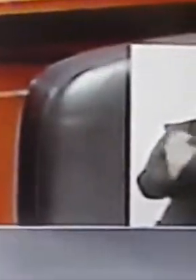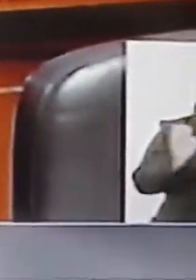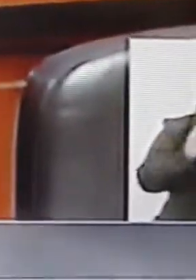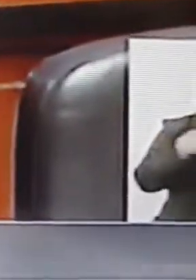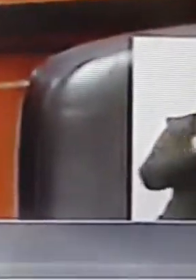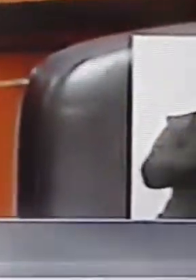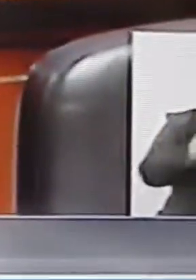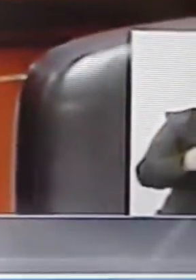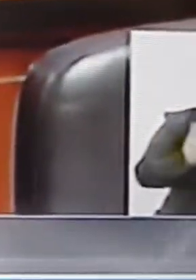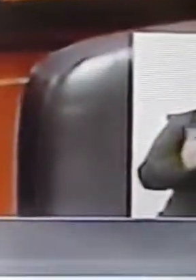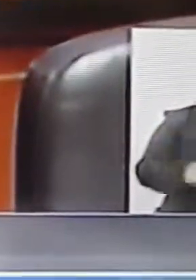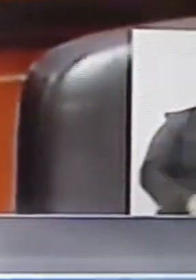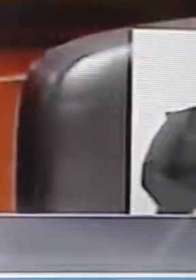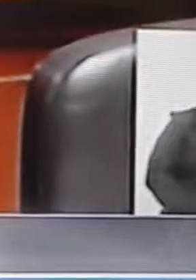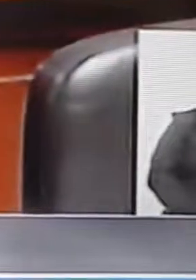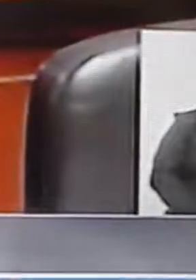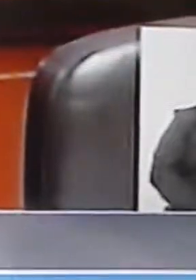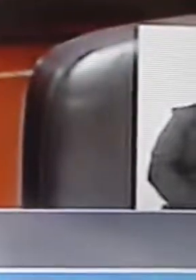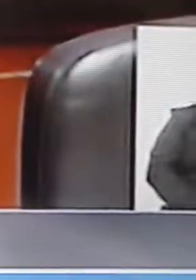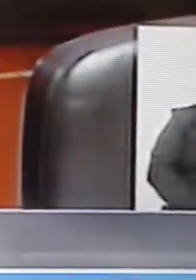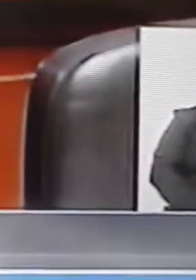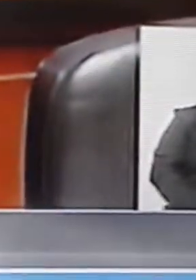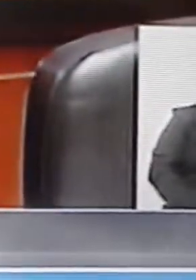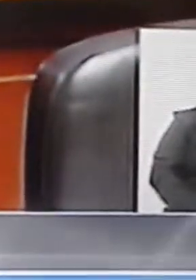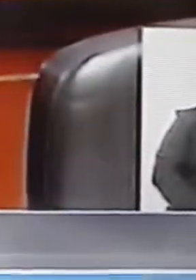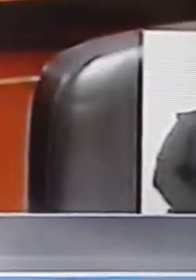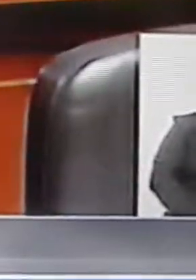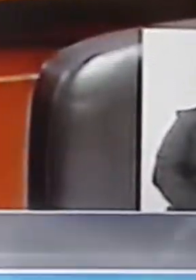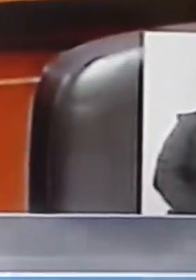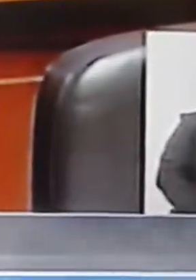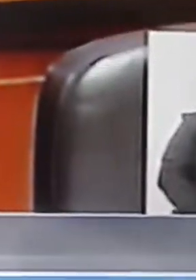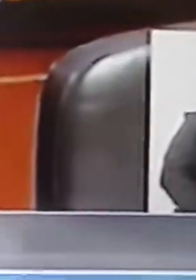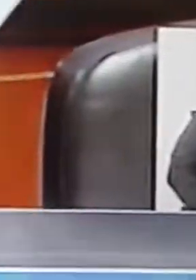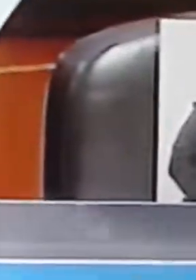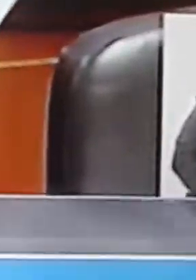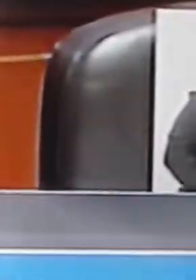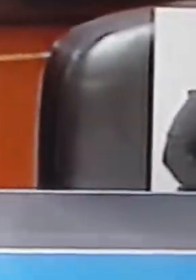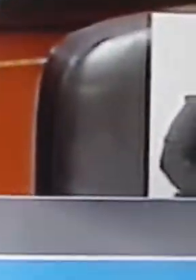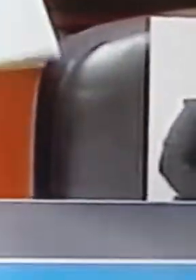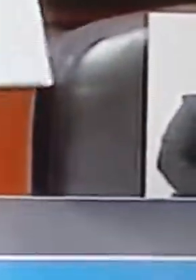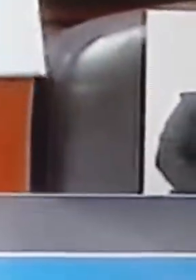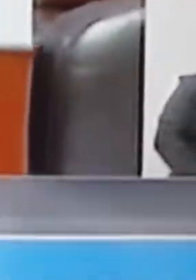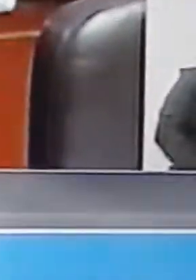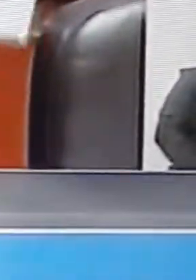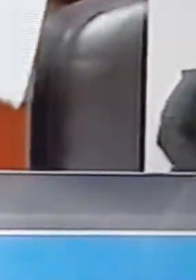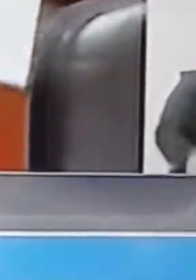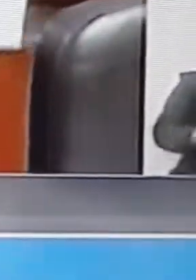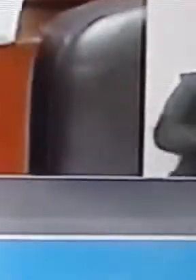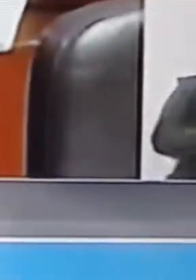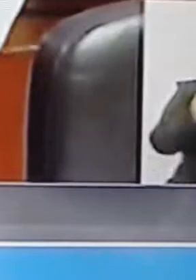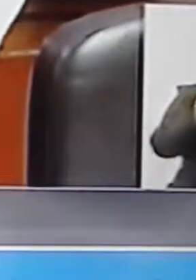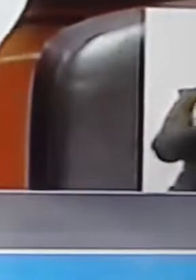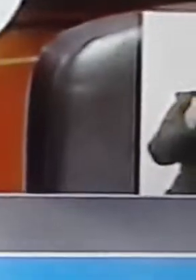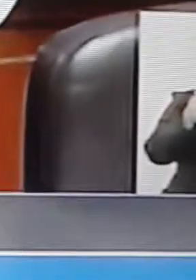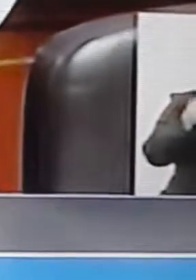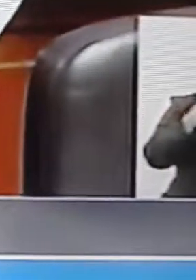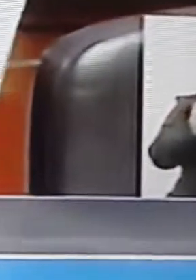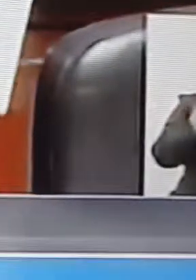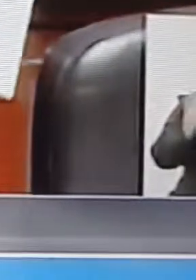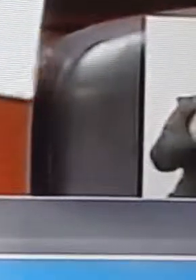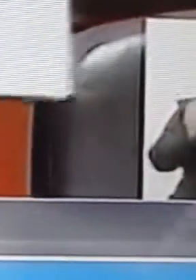estamos viviendo ahora. Se trata de traer proyectos que van a permitir a los exportadores reducir en un 20 a 30% sus